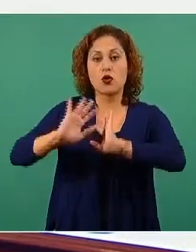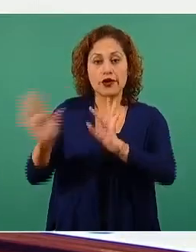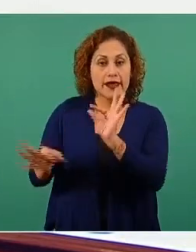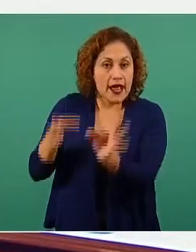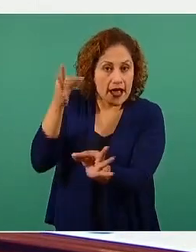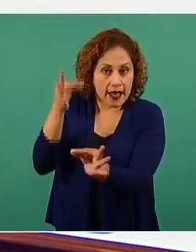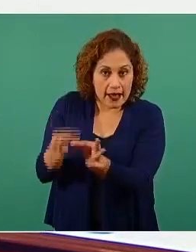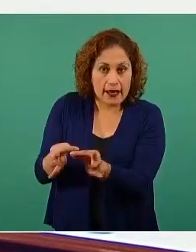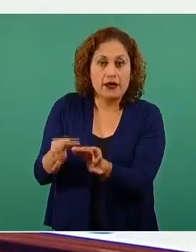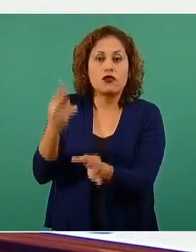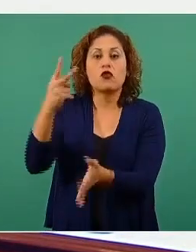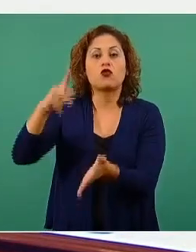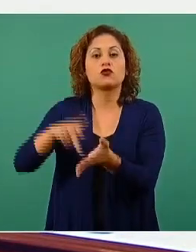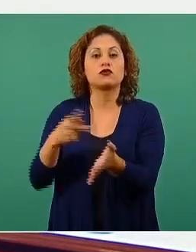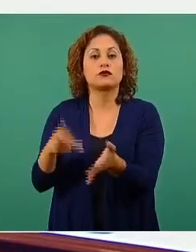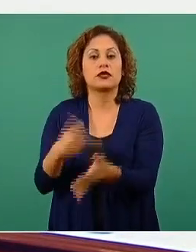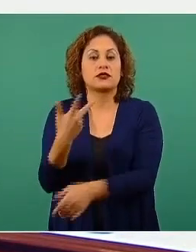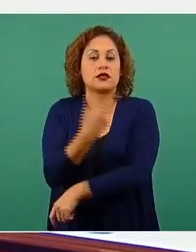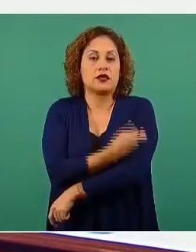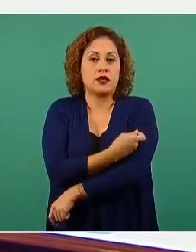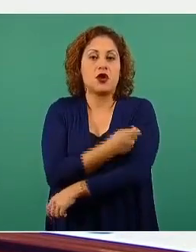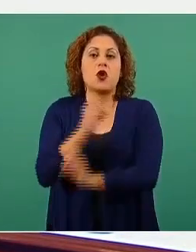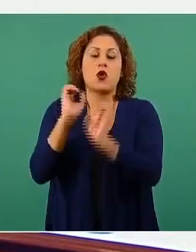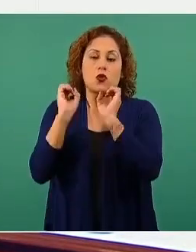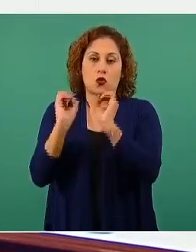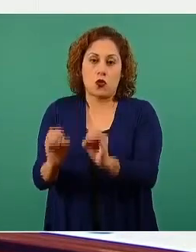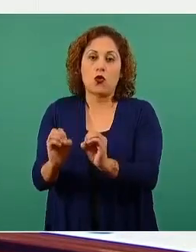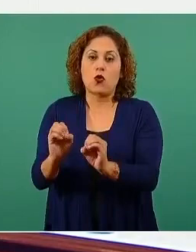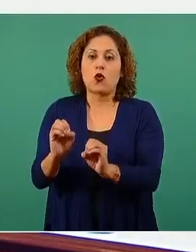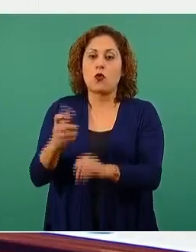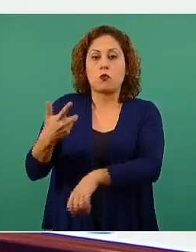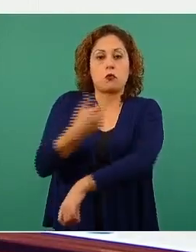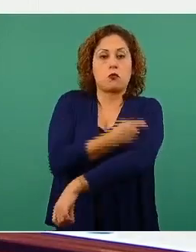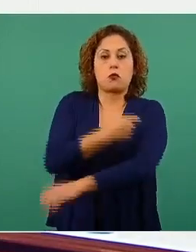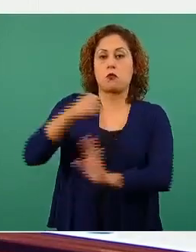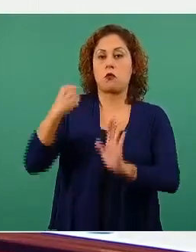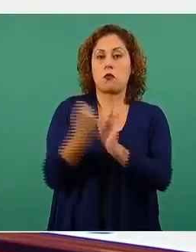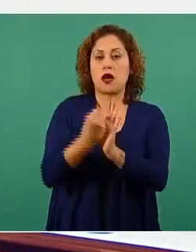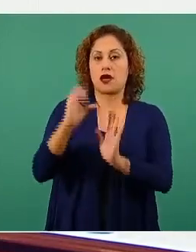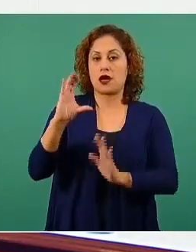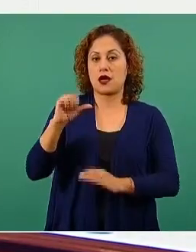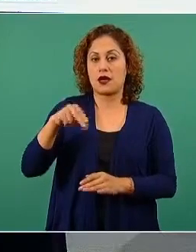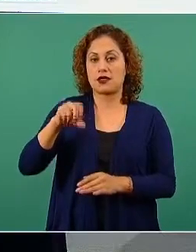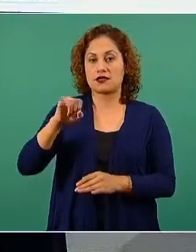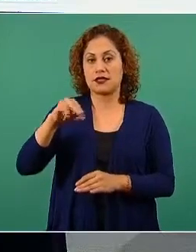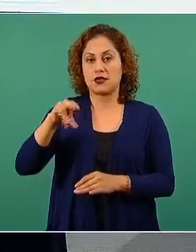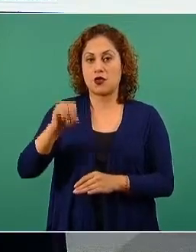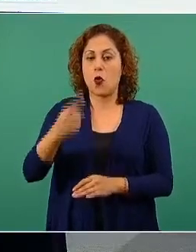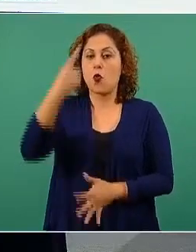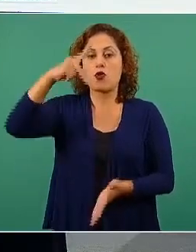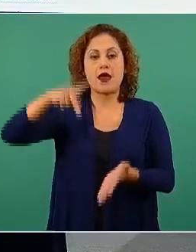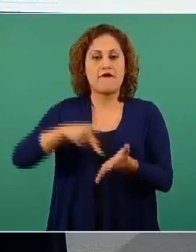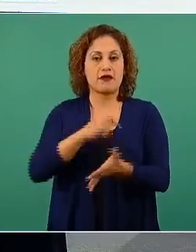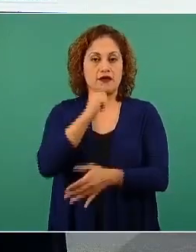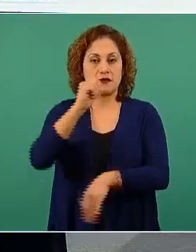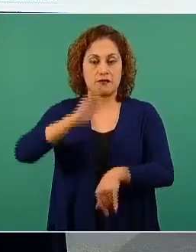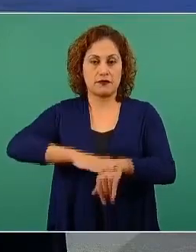las 2 dosis. O bien recibieron la vacuna CanSino y solo requieren una dosis. La